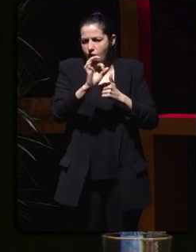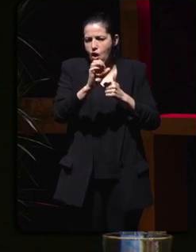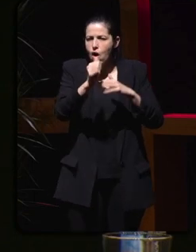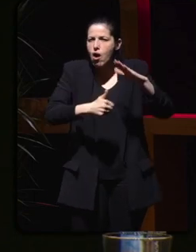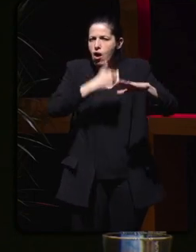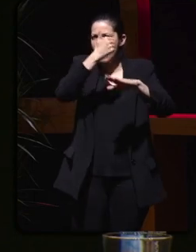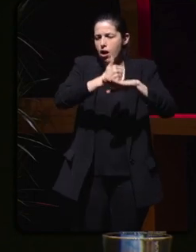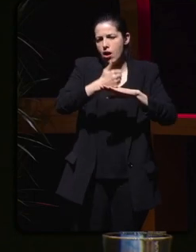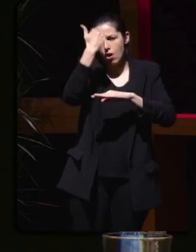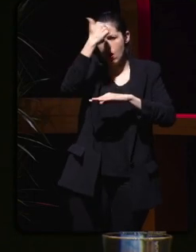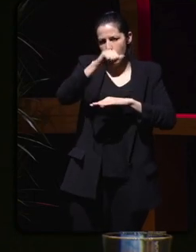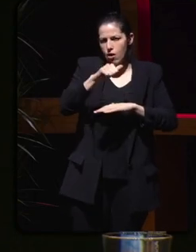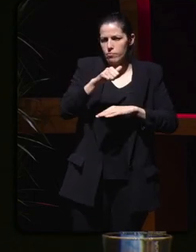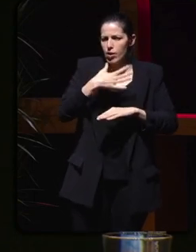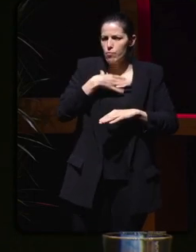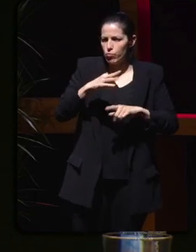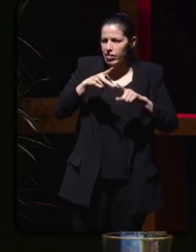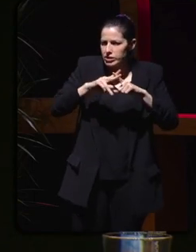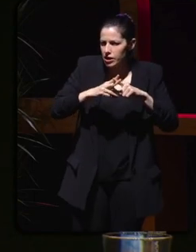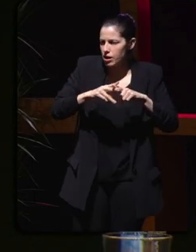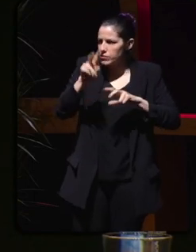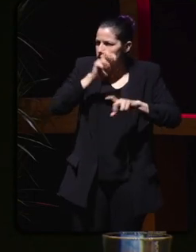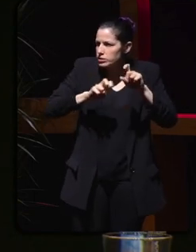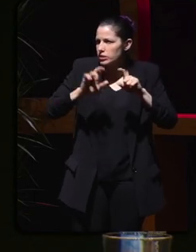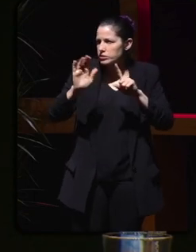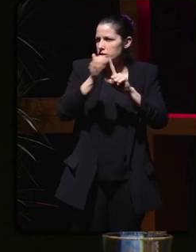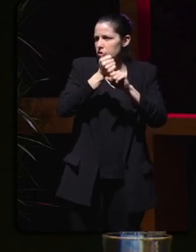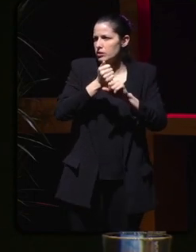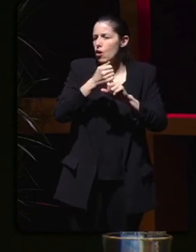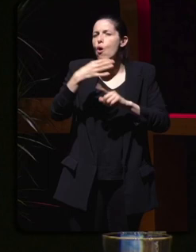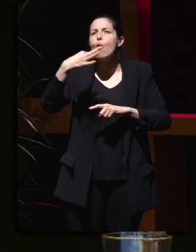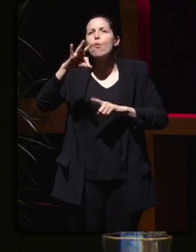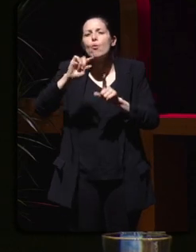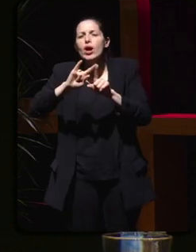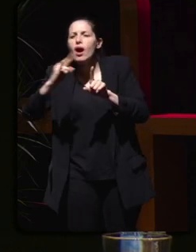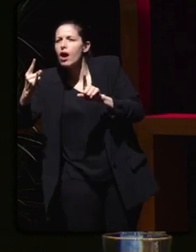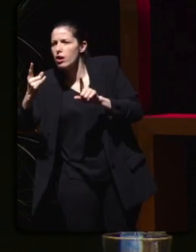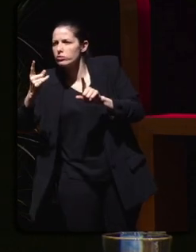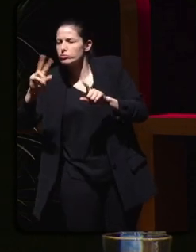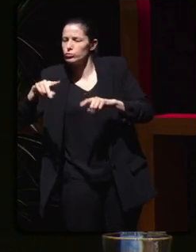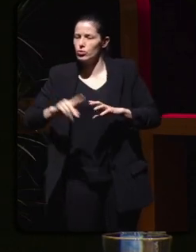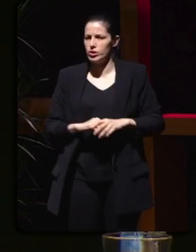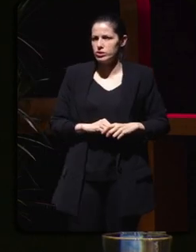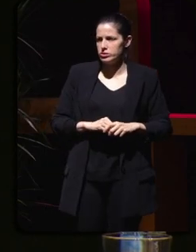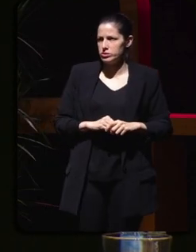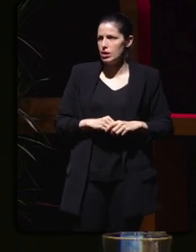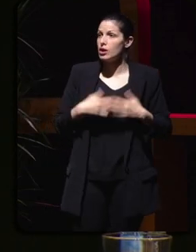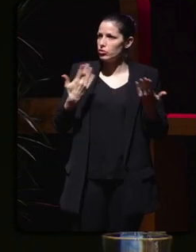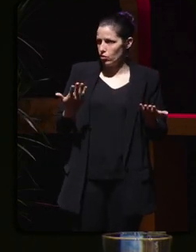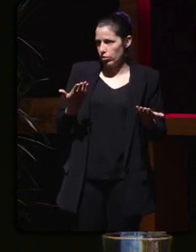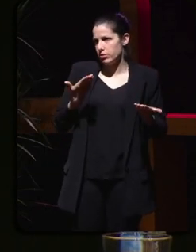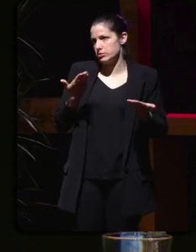androcéntrico Tú encuentras las herramientas y la única no es el desdoblamiento pero no han hecho creer que sí es así que yo os invito